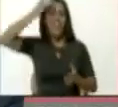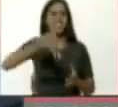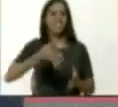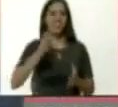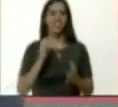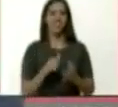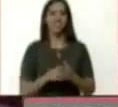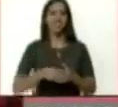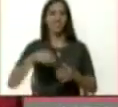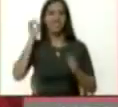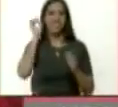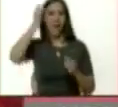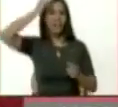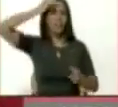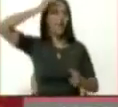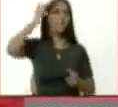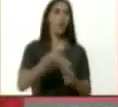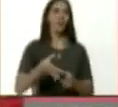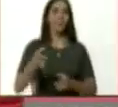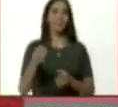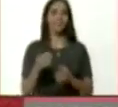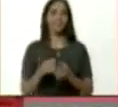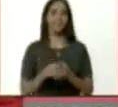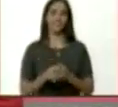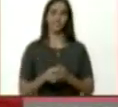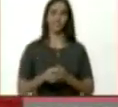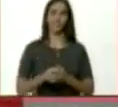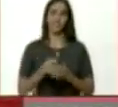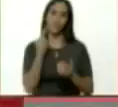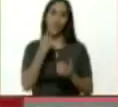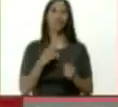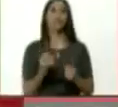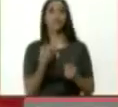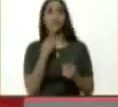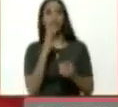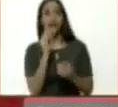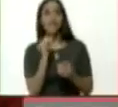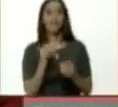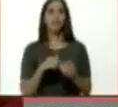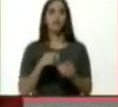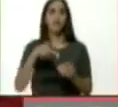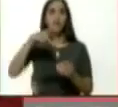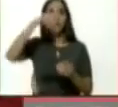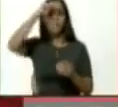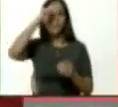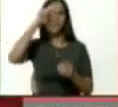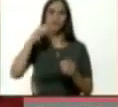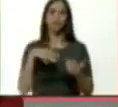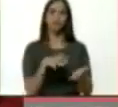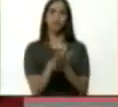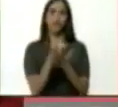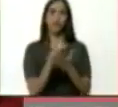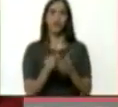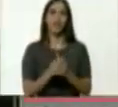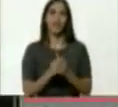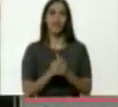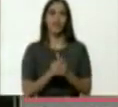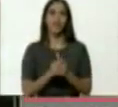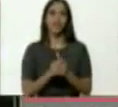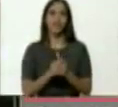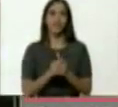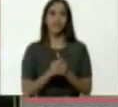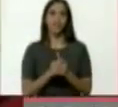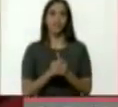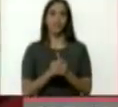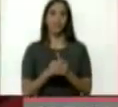Deja el bullying. Mira. Extendiendo lo que estaba hablando Pedro sobre el tema del Amazonas, que... El Amazonas no llega a Paraguay, me está diciendo aquí un